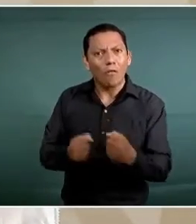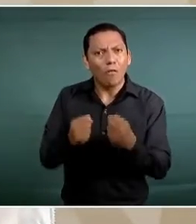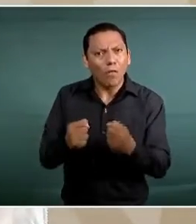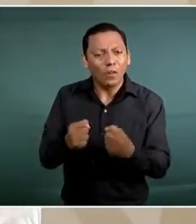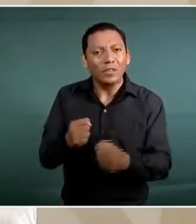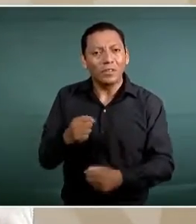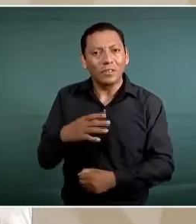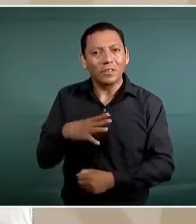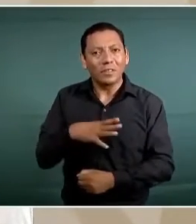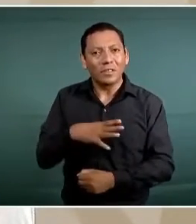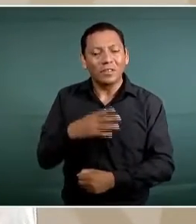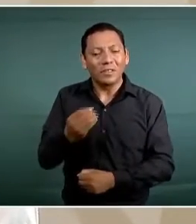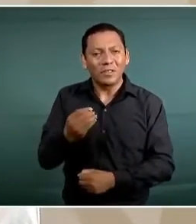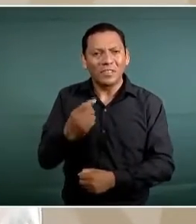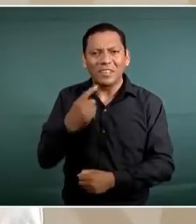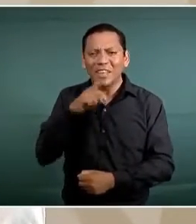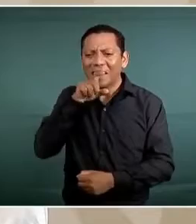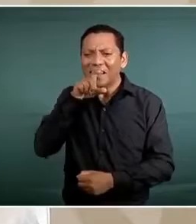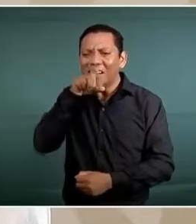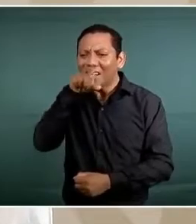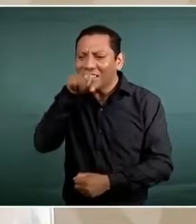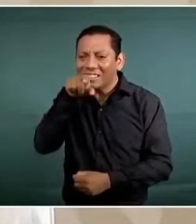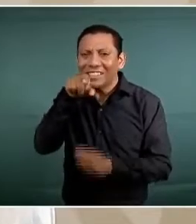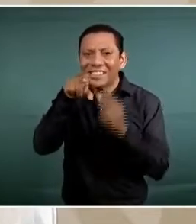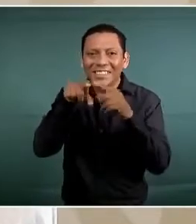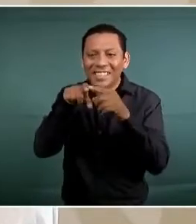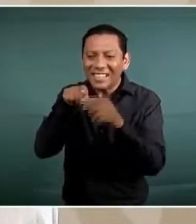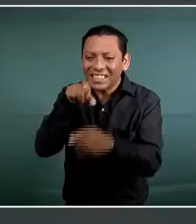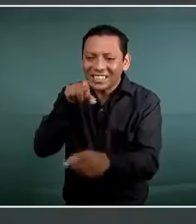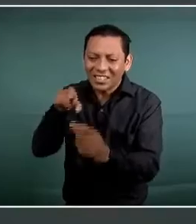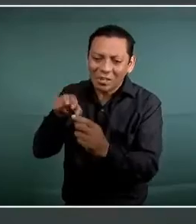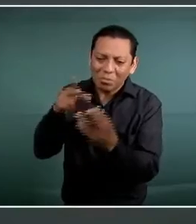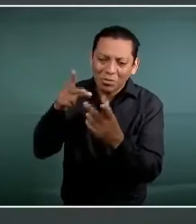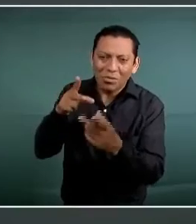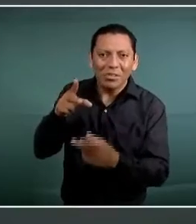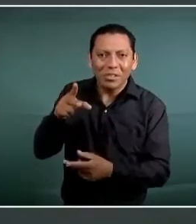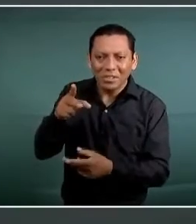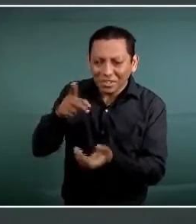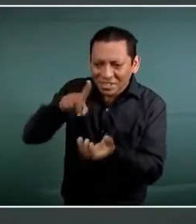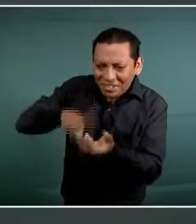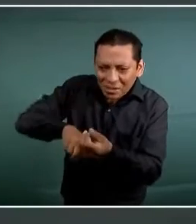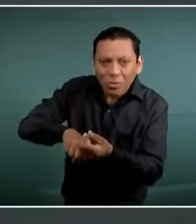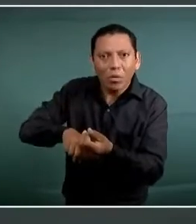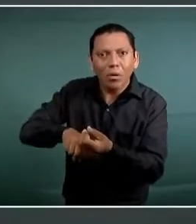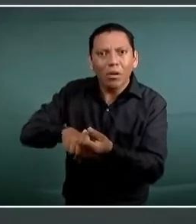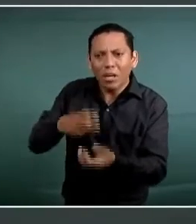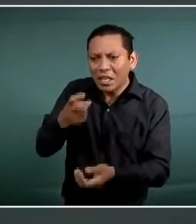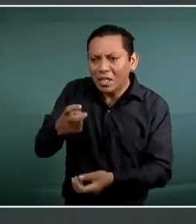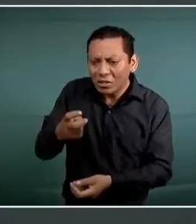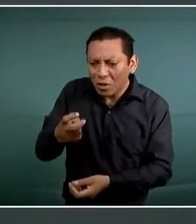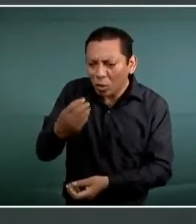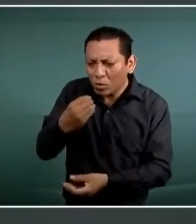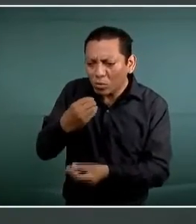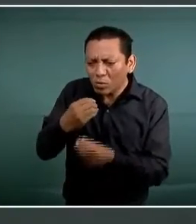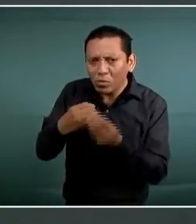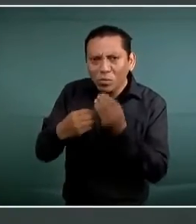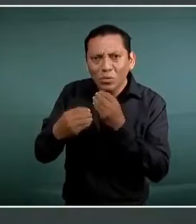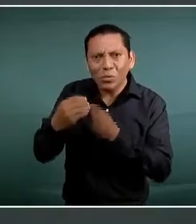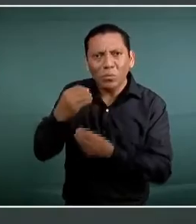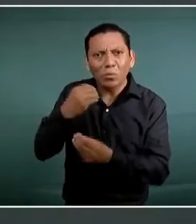en el pico, rompen la semilla y lo de adentro es lo que les gusta.